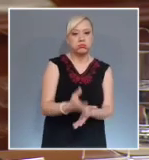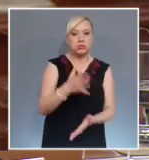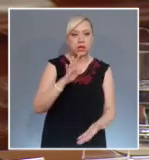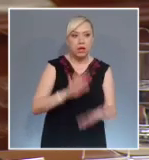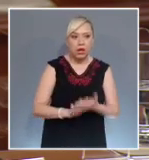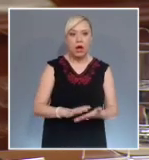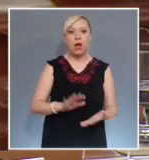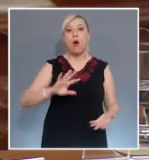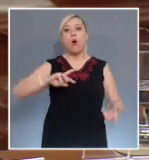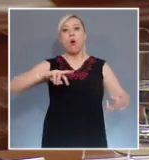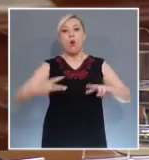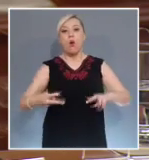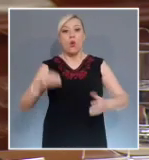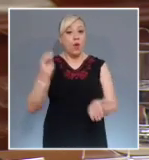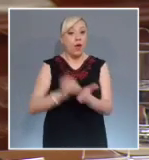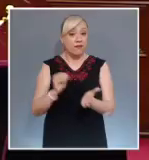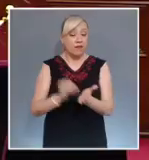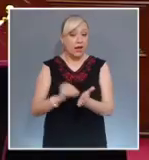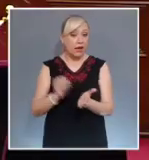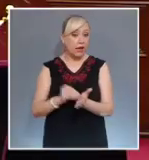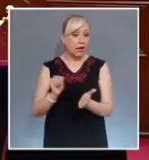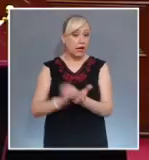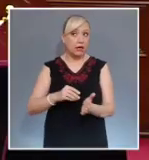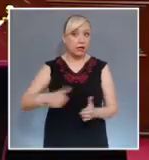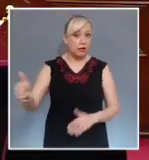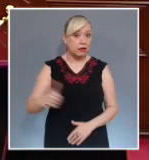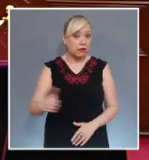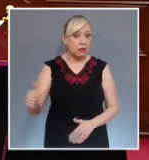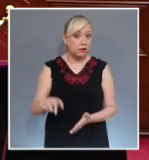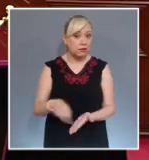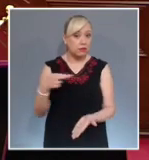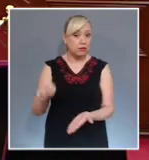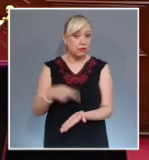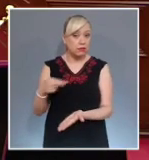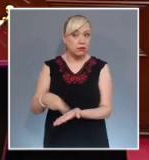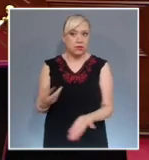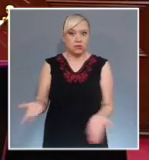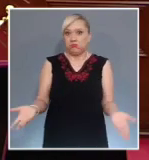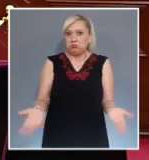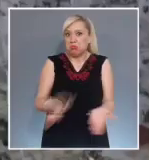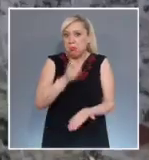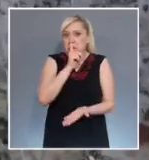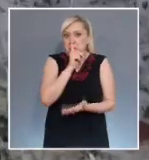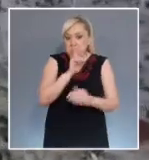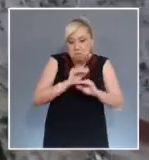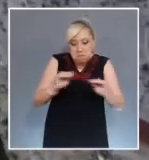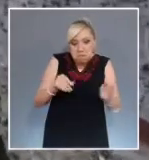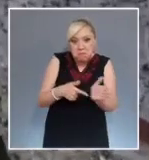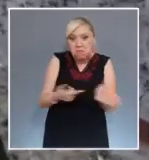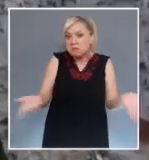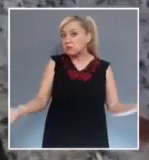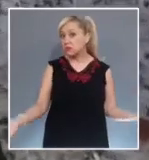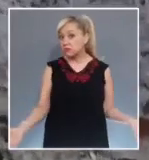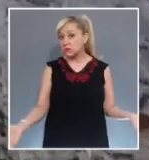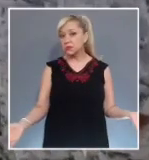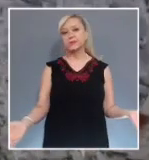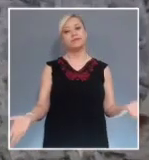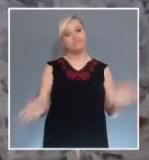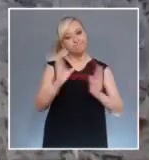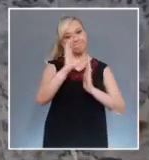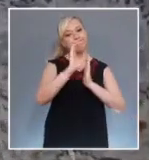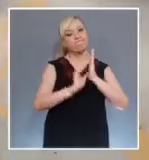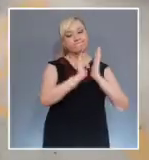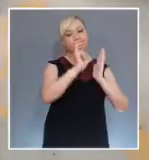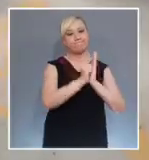estén vigentes o siga surtiendo sus efectos al concluir el análisis de la acción de inconstitucionalidad contra disposiciones de la ley de la guardia